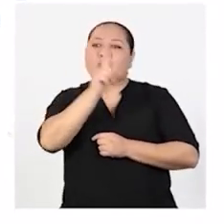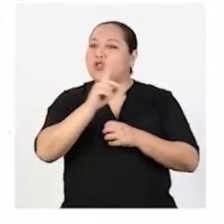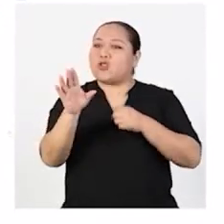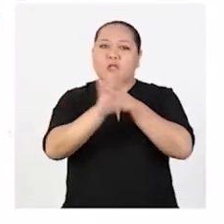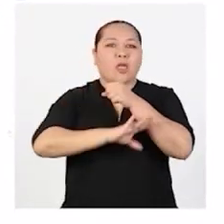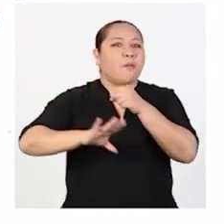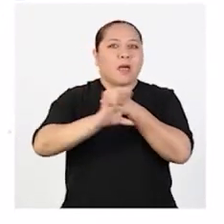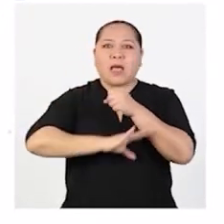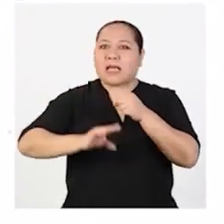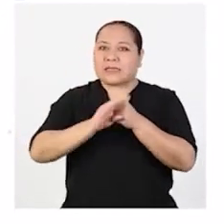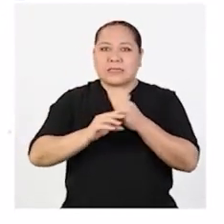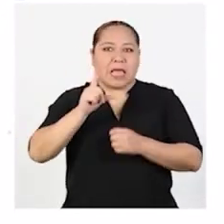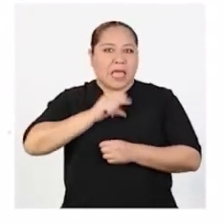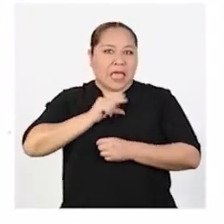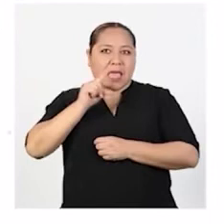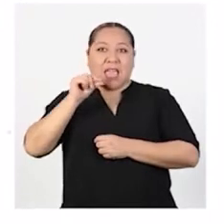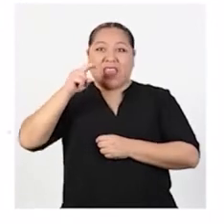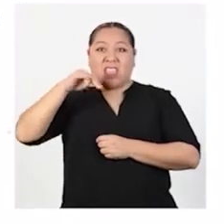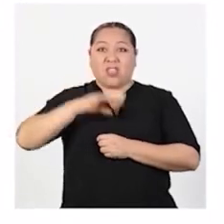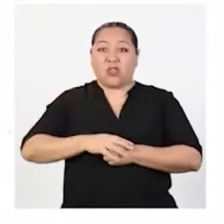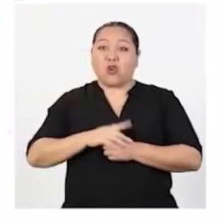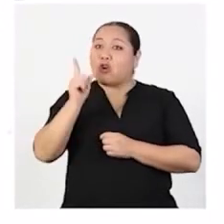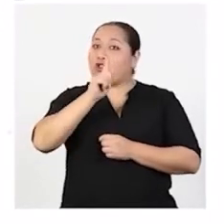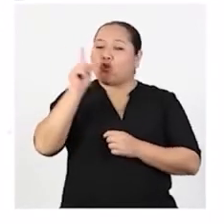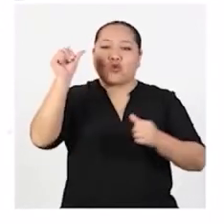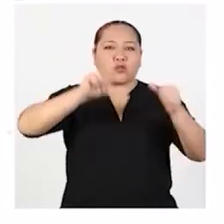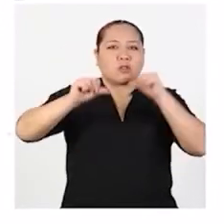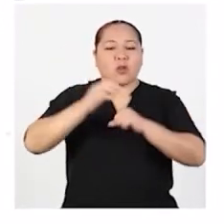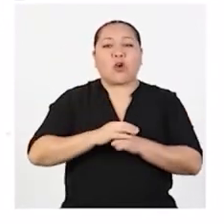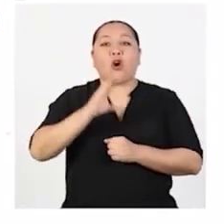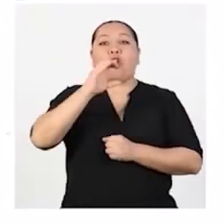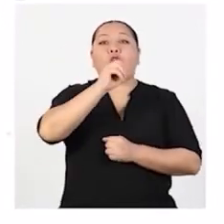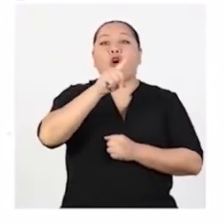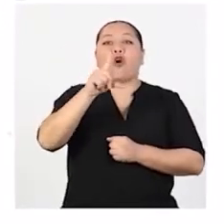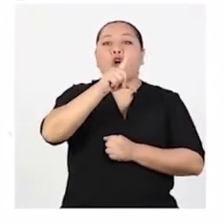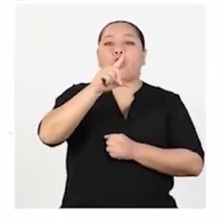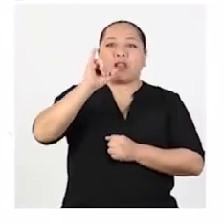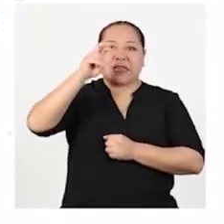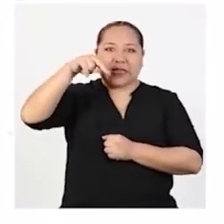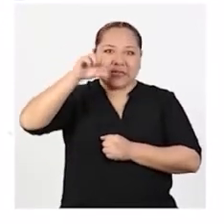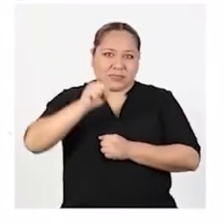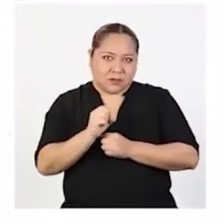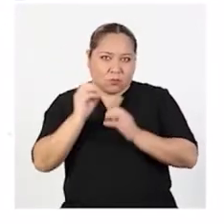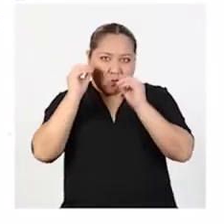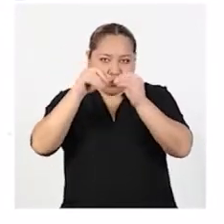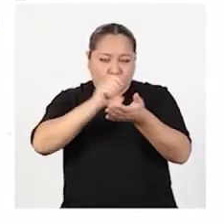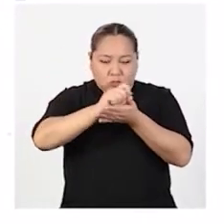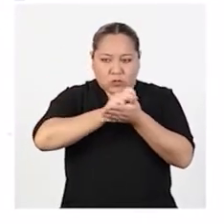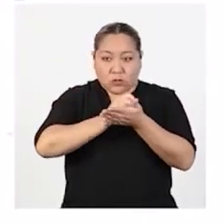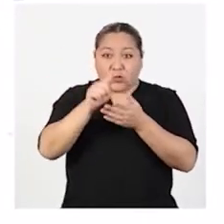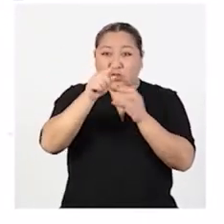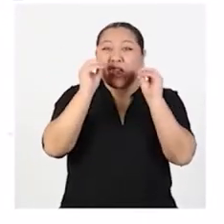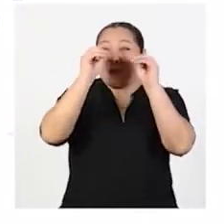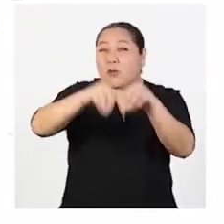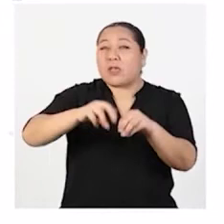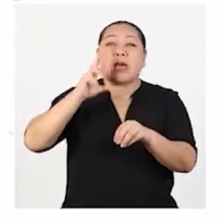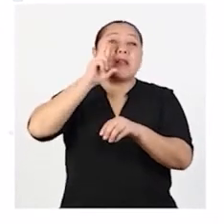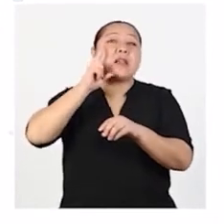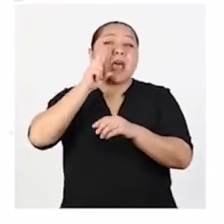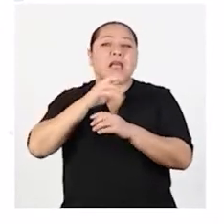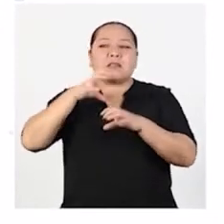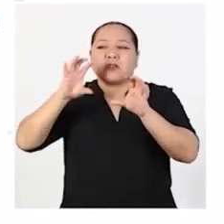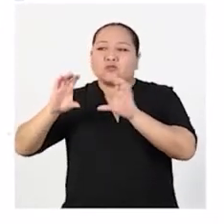en un 99,9%. En la celebración de la Casa Blanca en junio del 2000, Venter dijo: